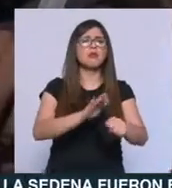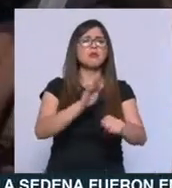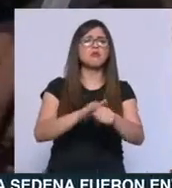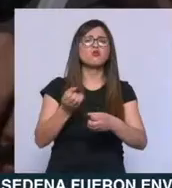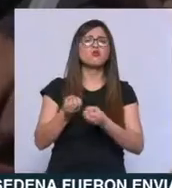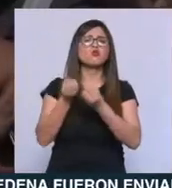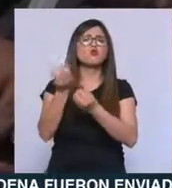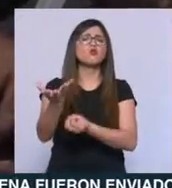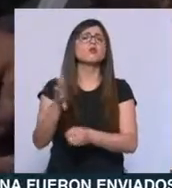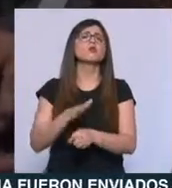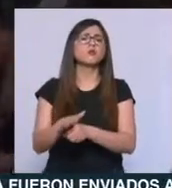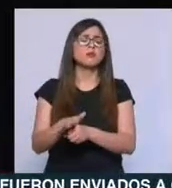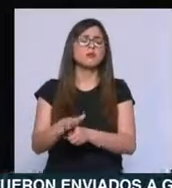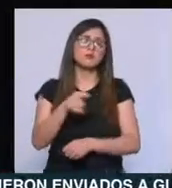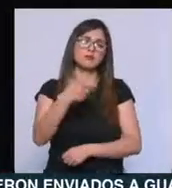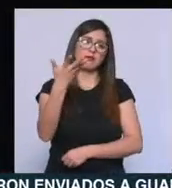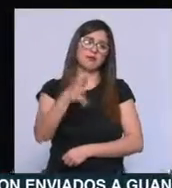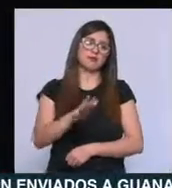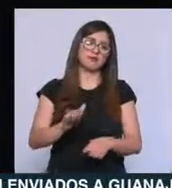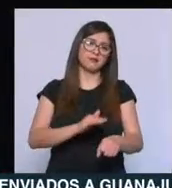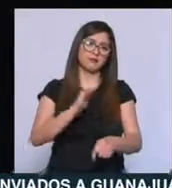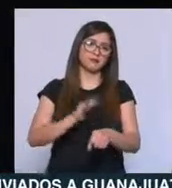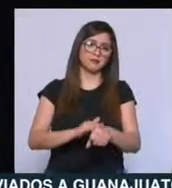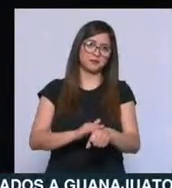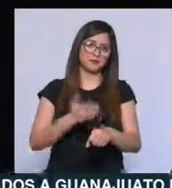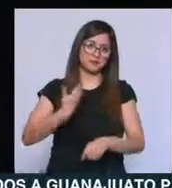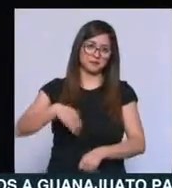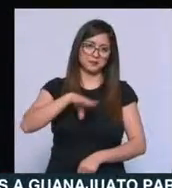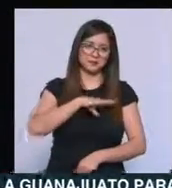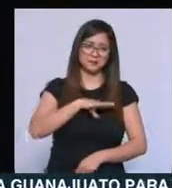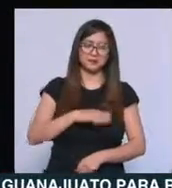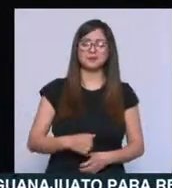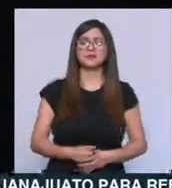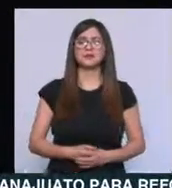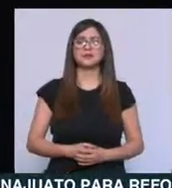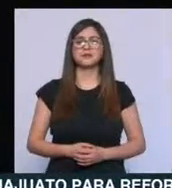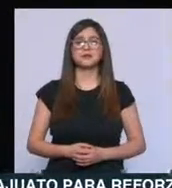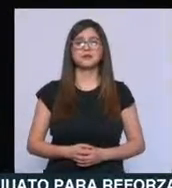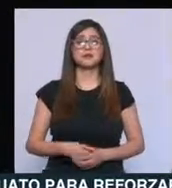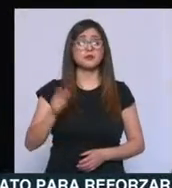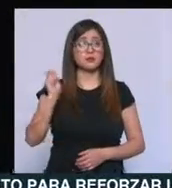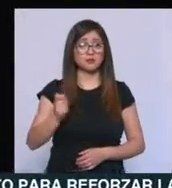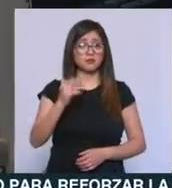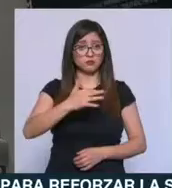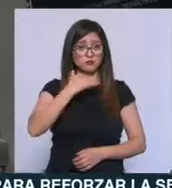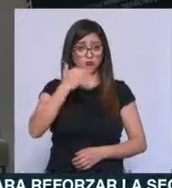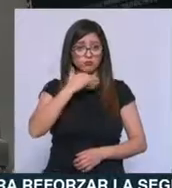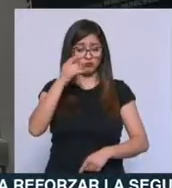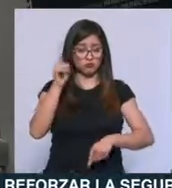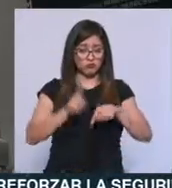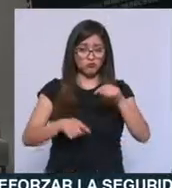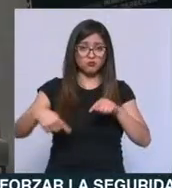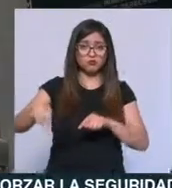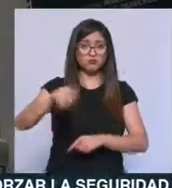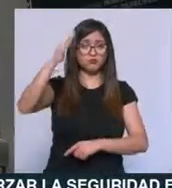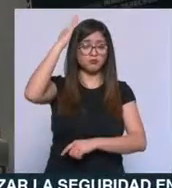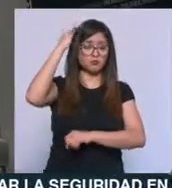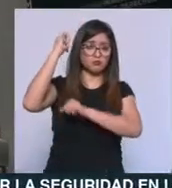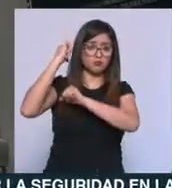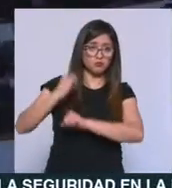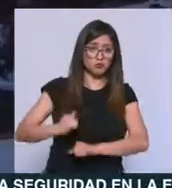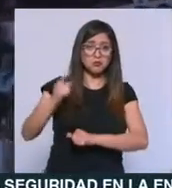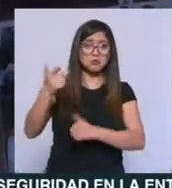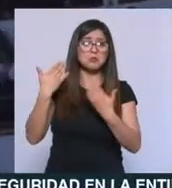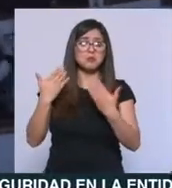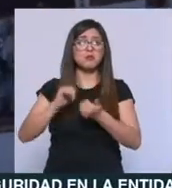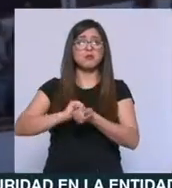a Claudia Sheinbaum. El combate a la corrupción, quitar los privilegios de altos funcionarios y mejorar el trabajo